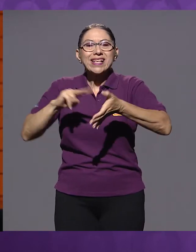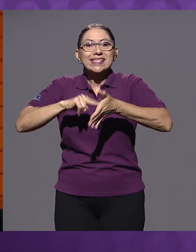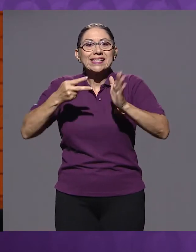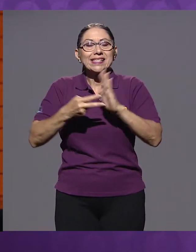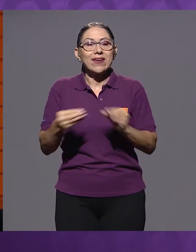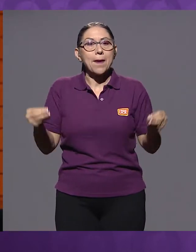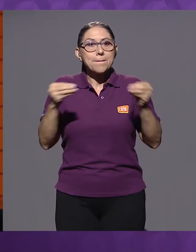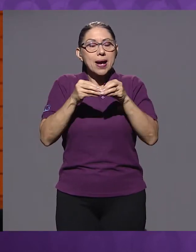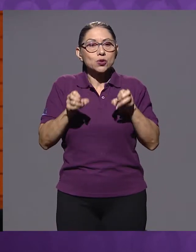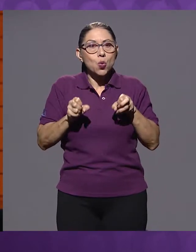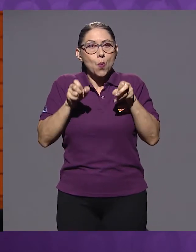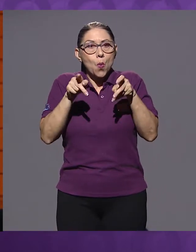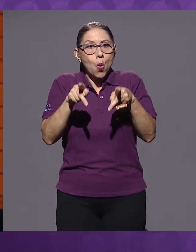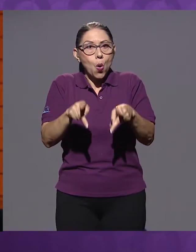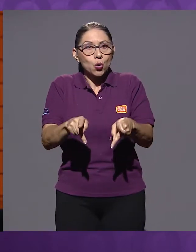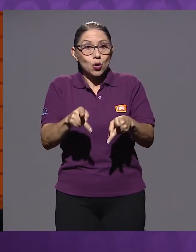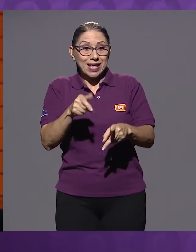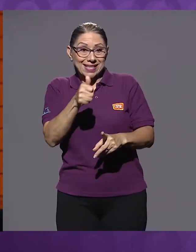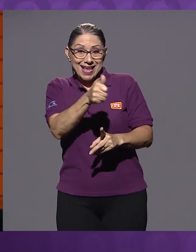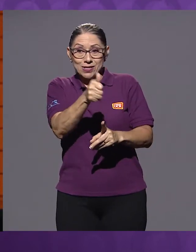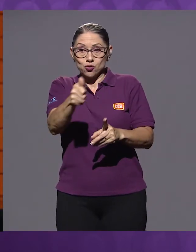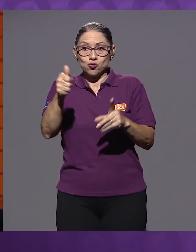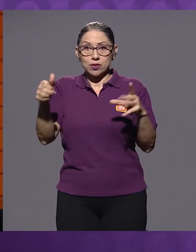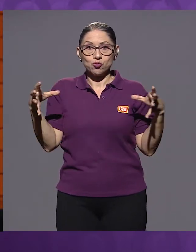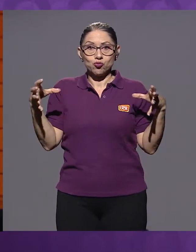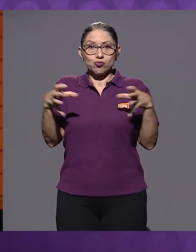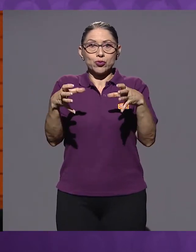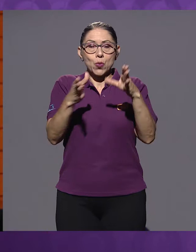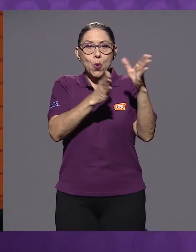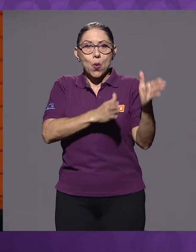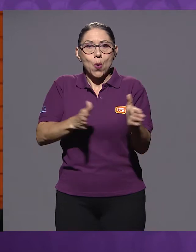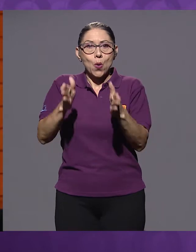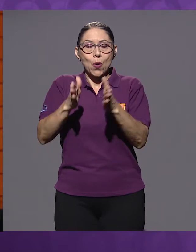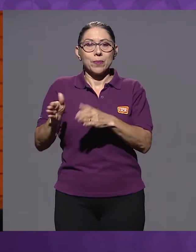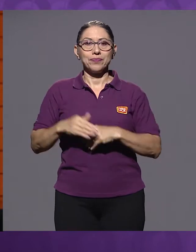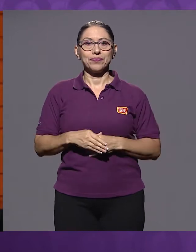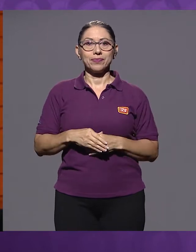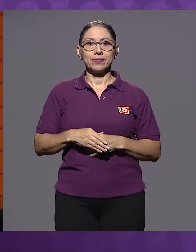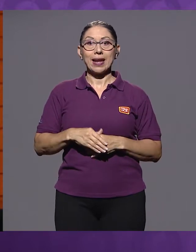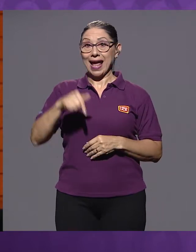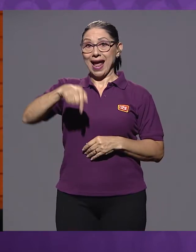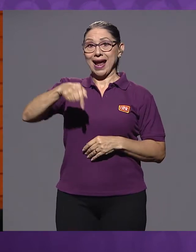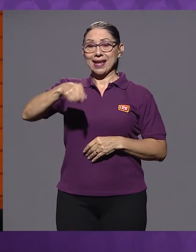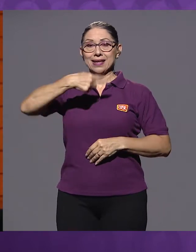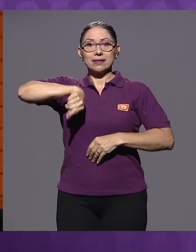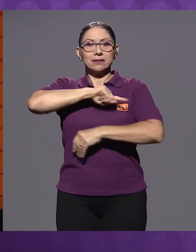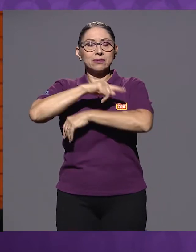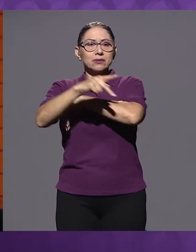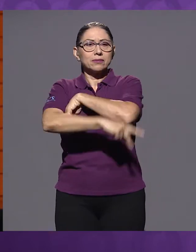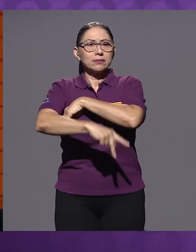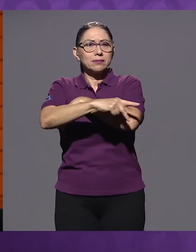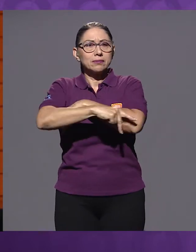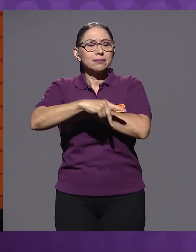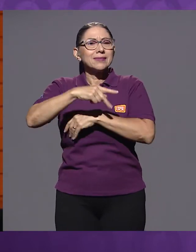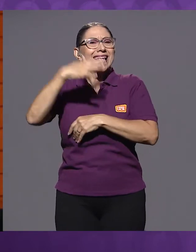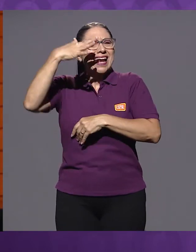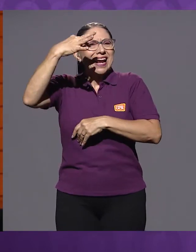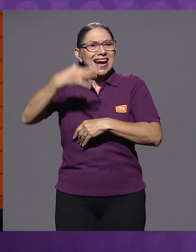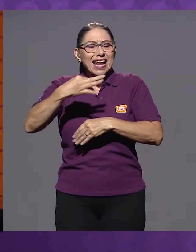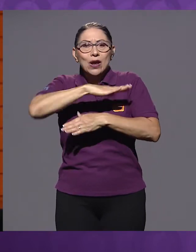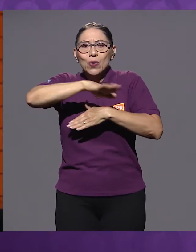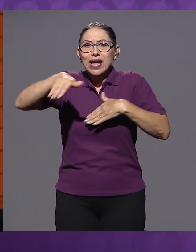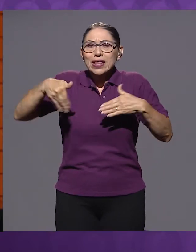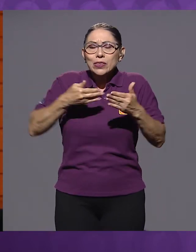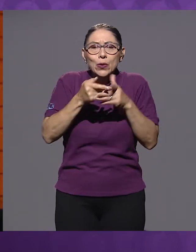mayores posibilidades de su propia organización. En nuestro país, creo que todos los ciudadanos y ciudadanas,